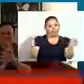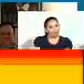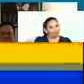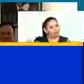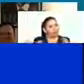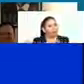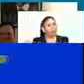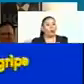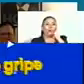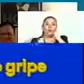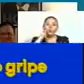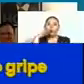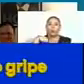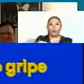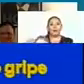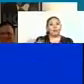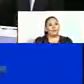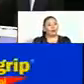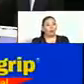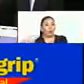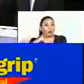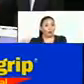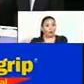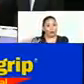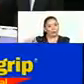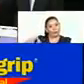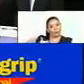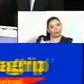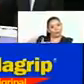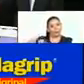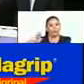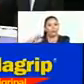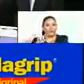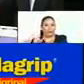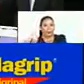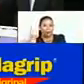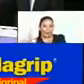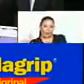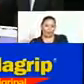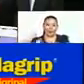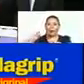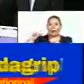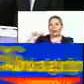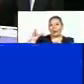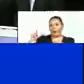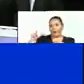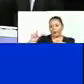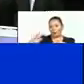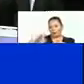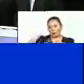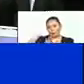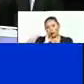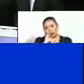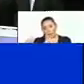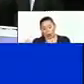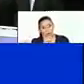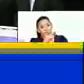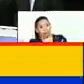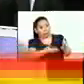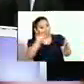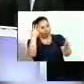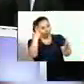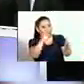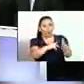Demócrata en su segunda noche donde el partido, junto a Bill Clinton, Jimmy Carter, entre otros, reconocieron el valor del candidato Joe